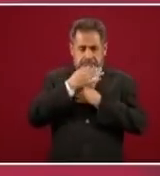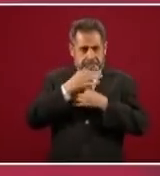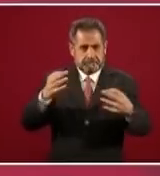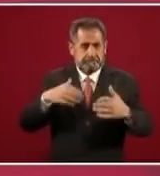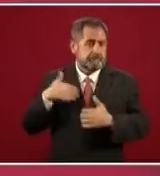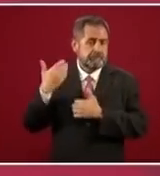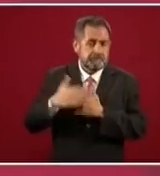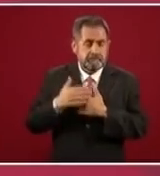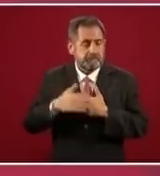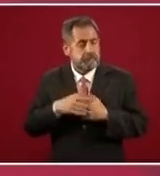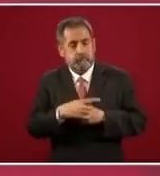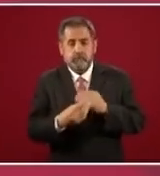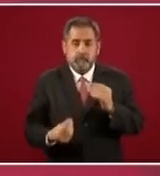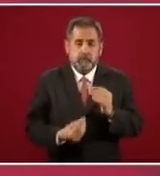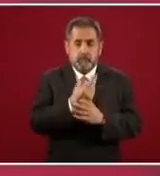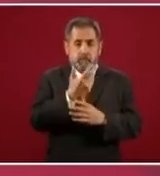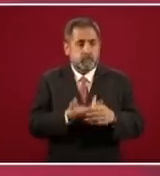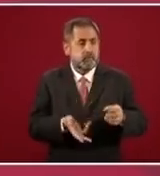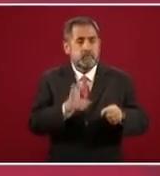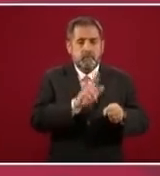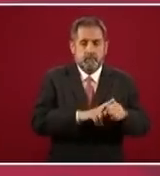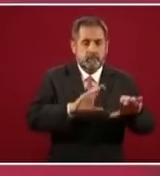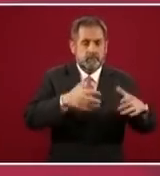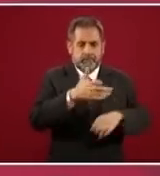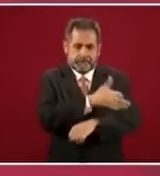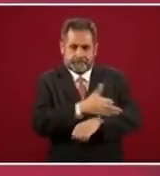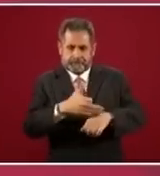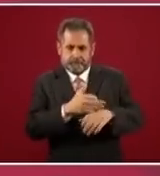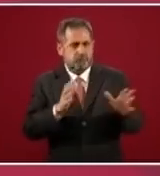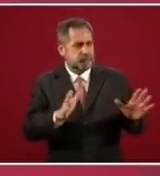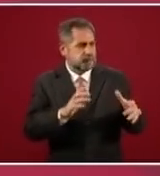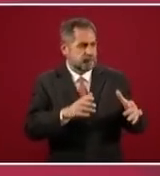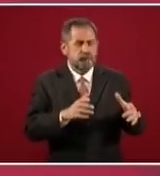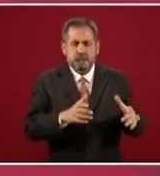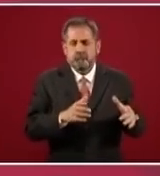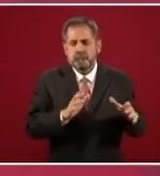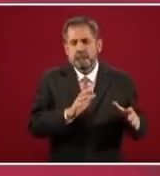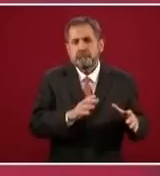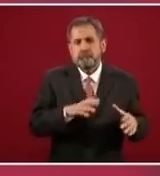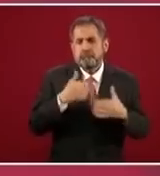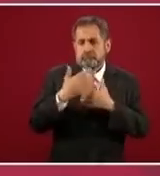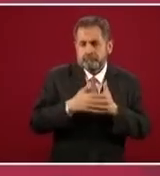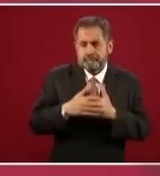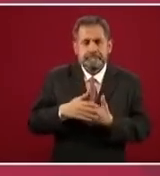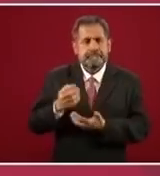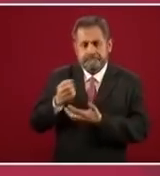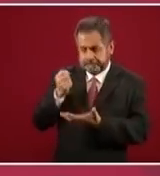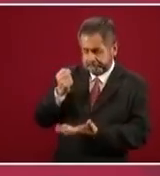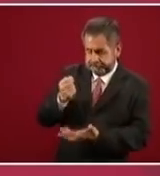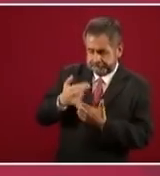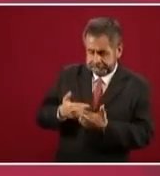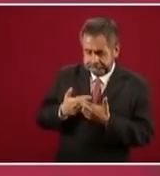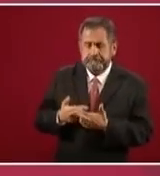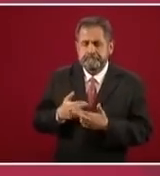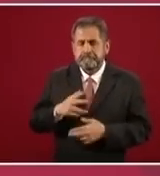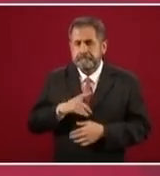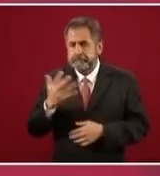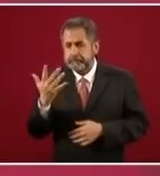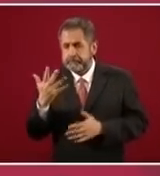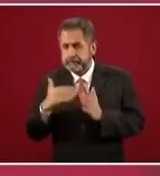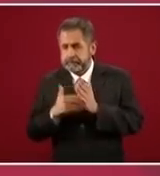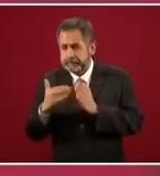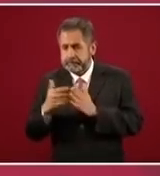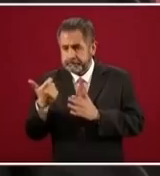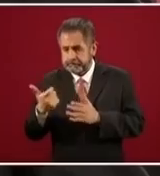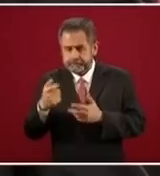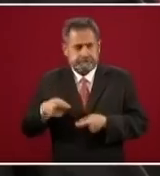construir una clínica familiar. Ya se tiene el presupuesto, son 50 millones de pesos,